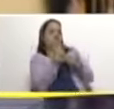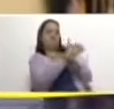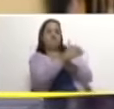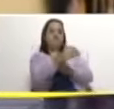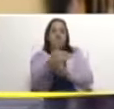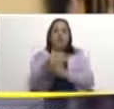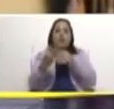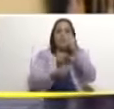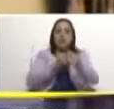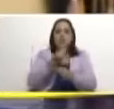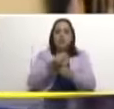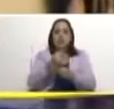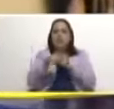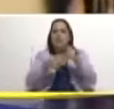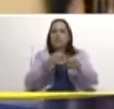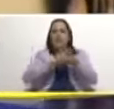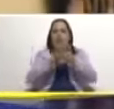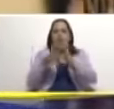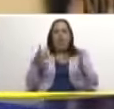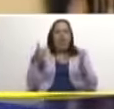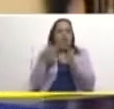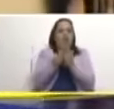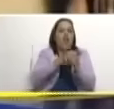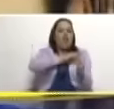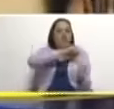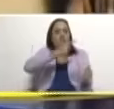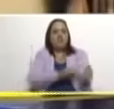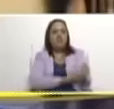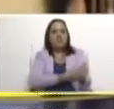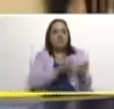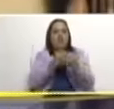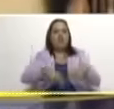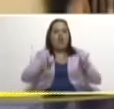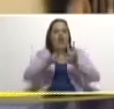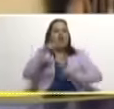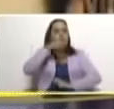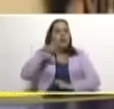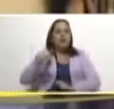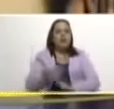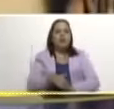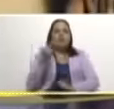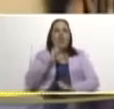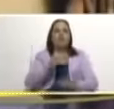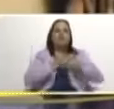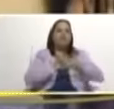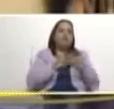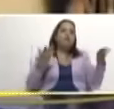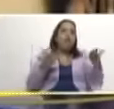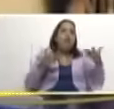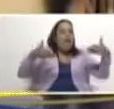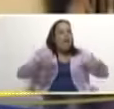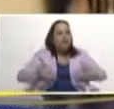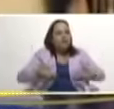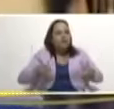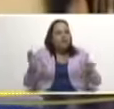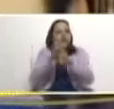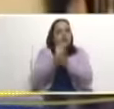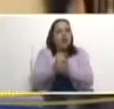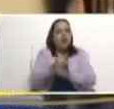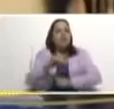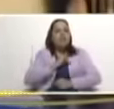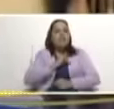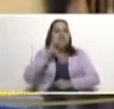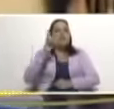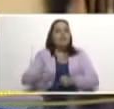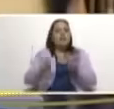que al final se estrellan contra la fuerza y la valentía de los pueblos, cuando los pueblos están dispuestos a luchar por su dignidad y por su